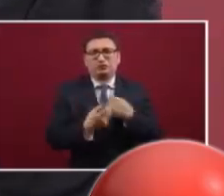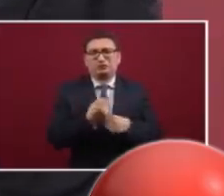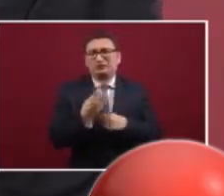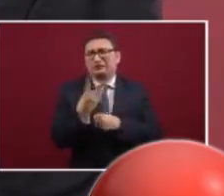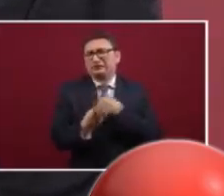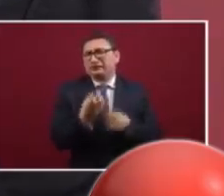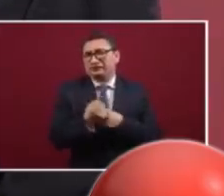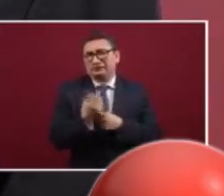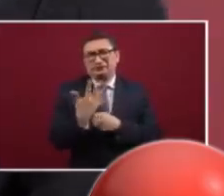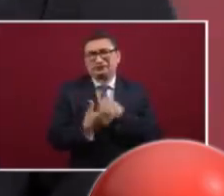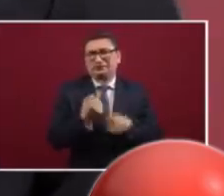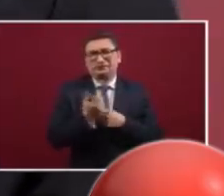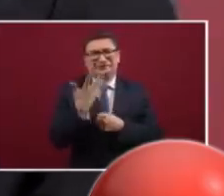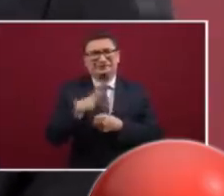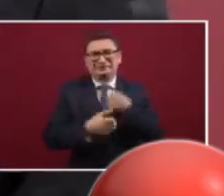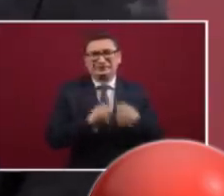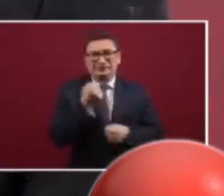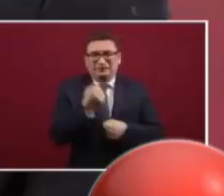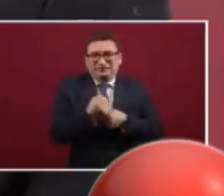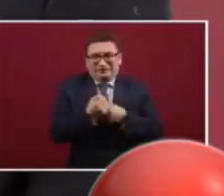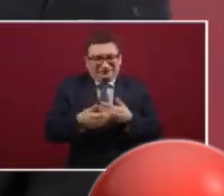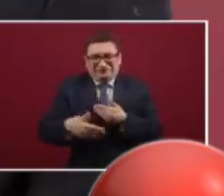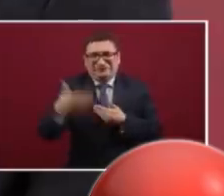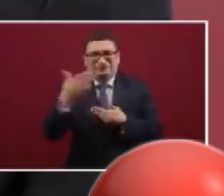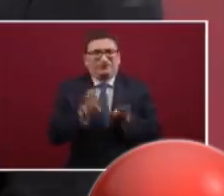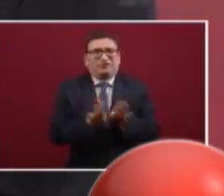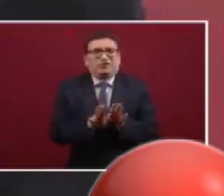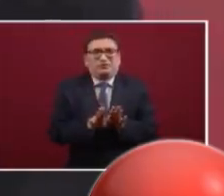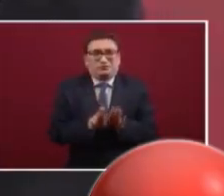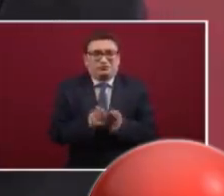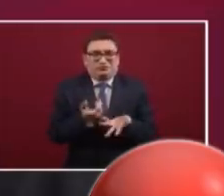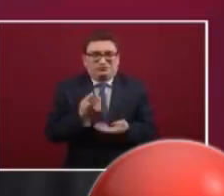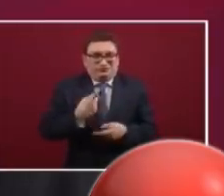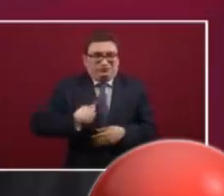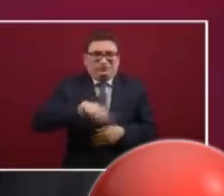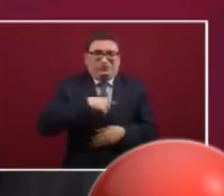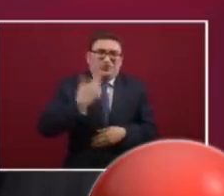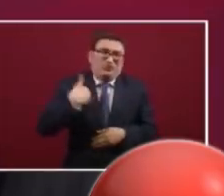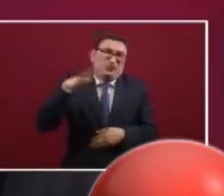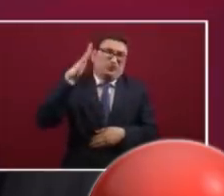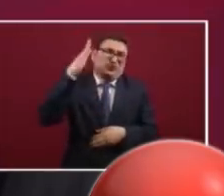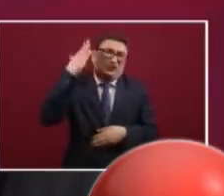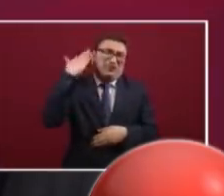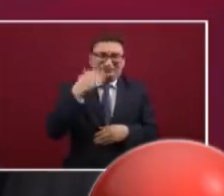años, como nosotros que nos levantábamos